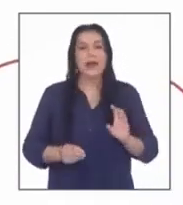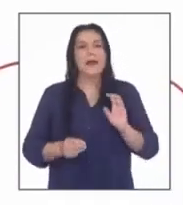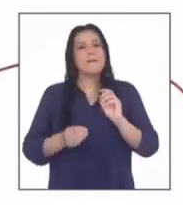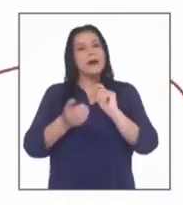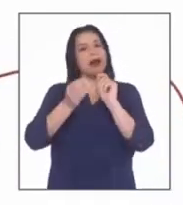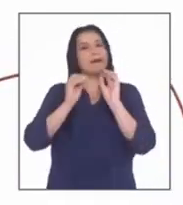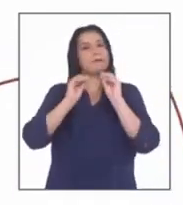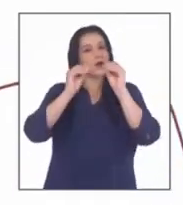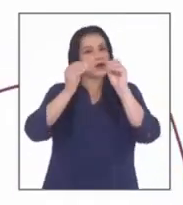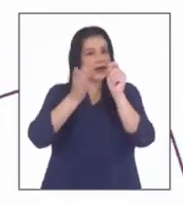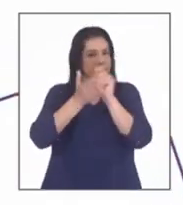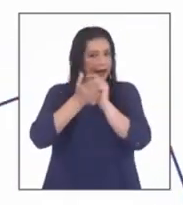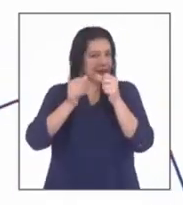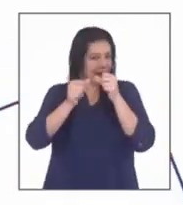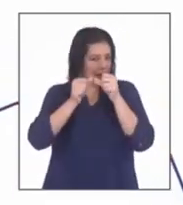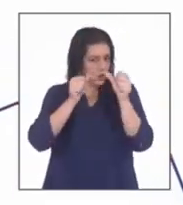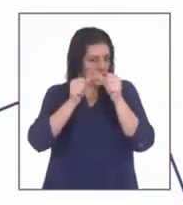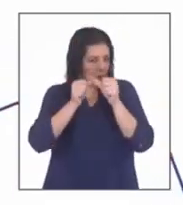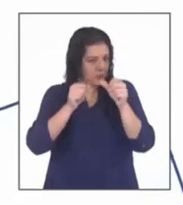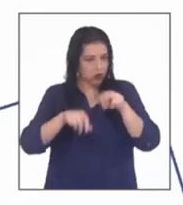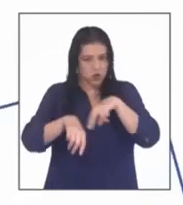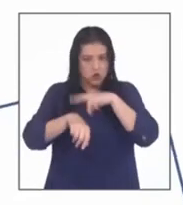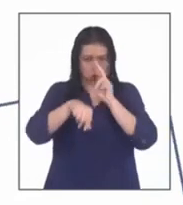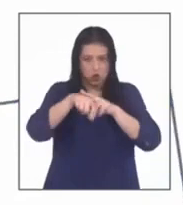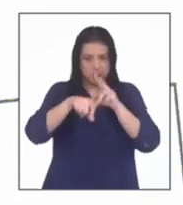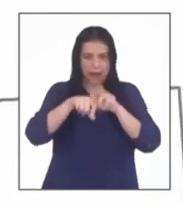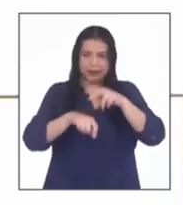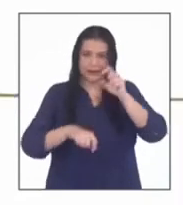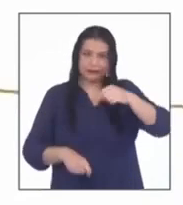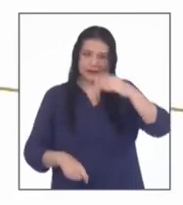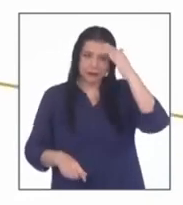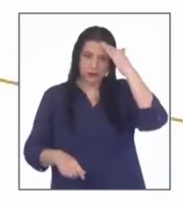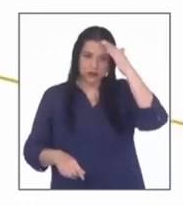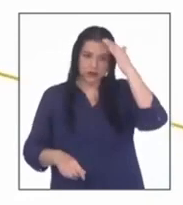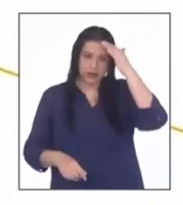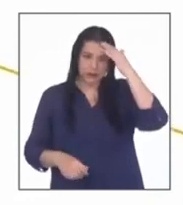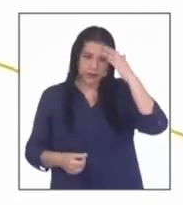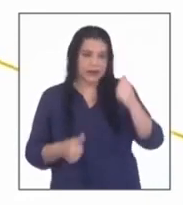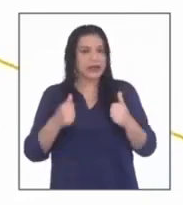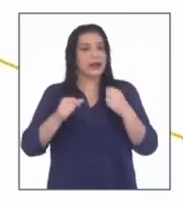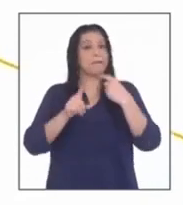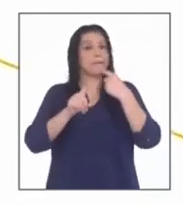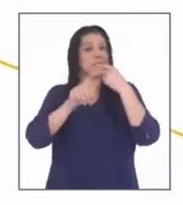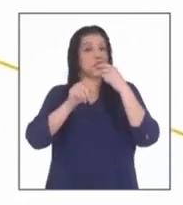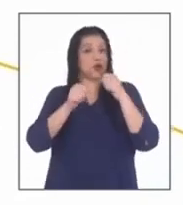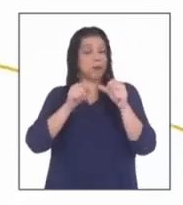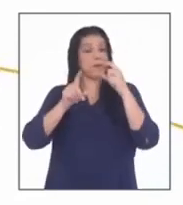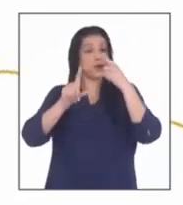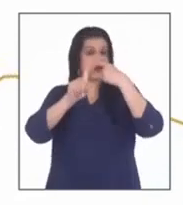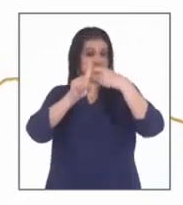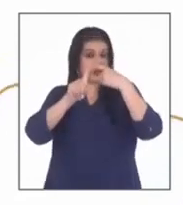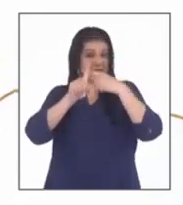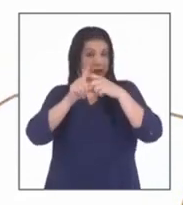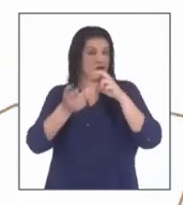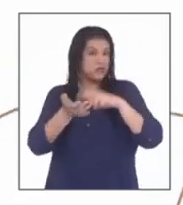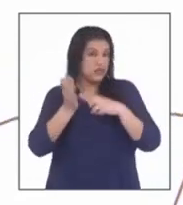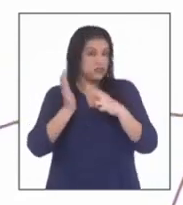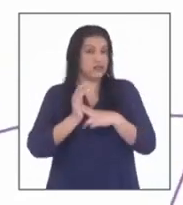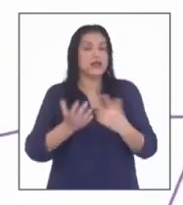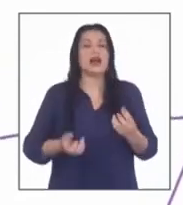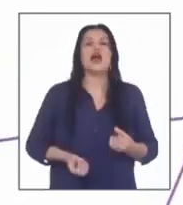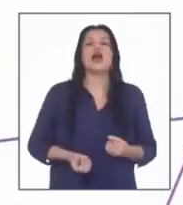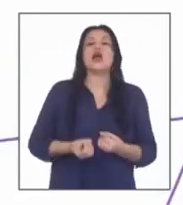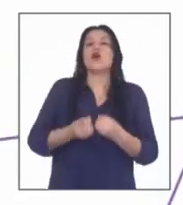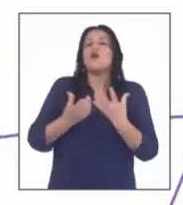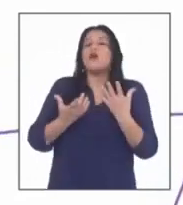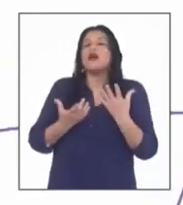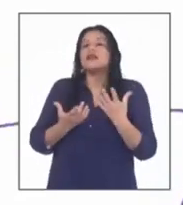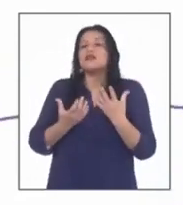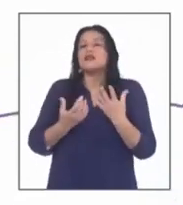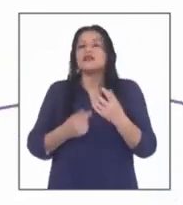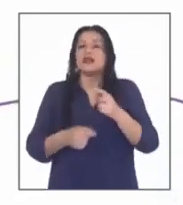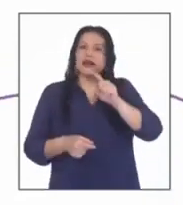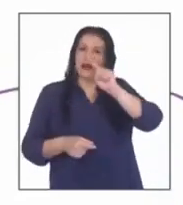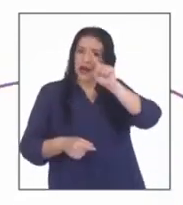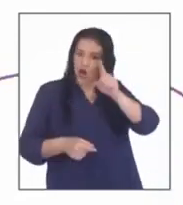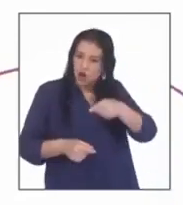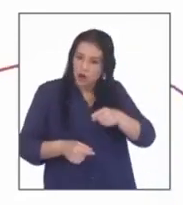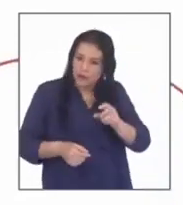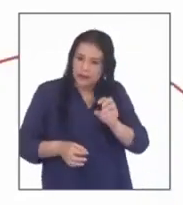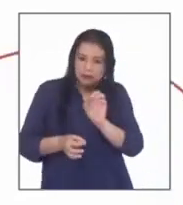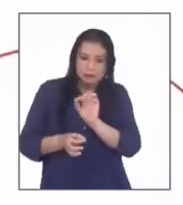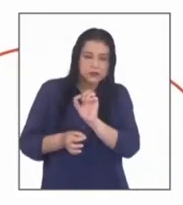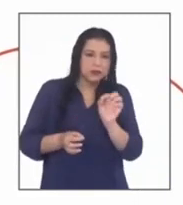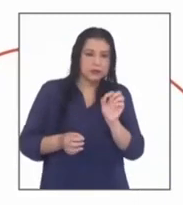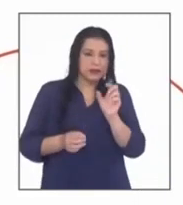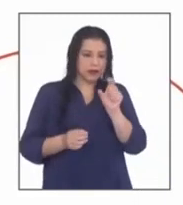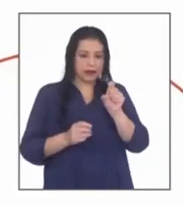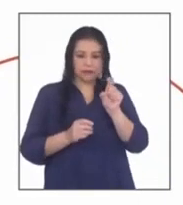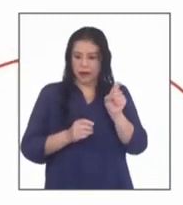cada número en su forma habitual, debemos saber que el exponente positivo indica el número de lugares que la coma decimal se debe